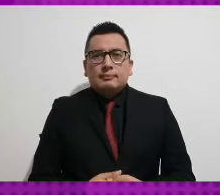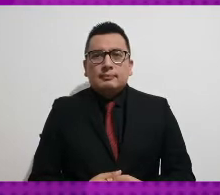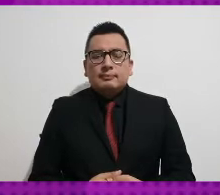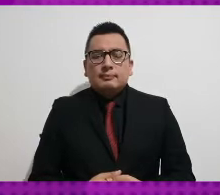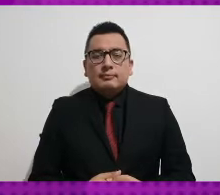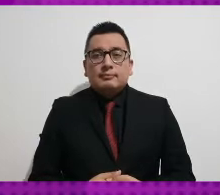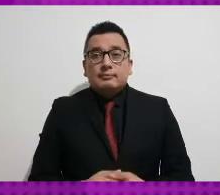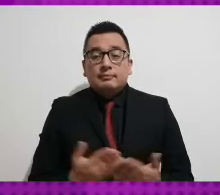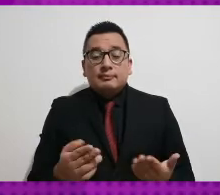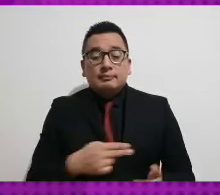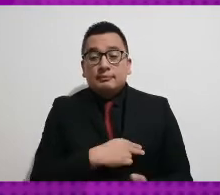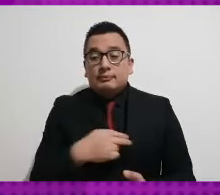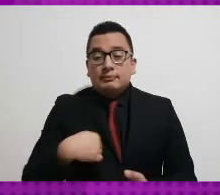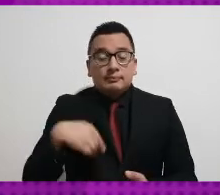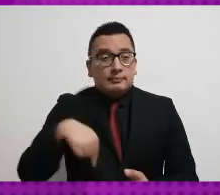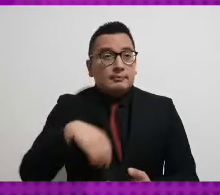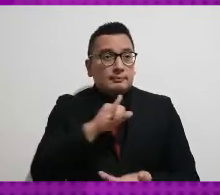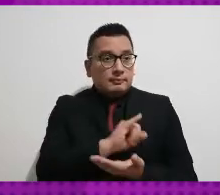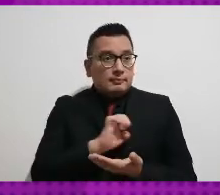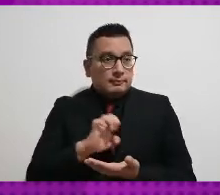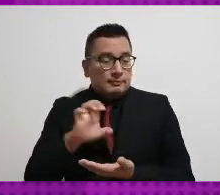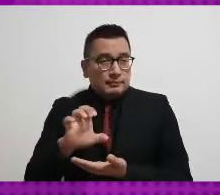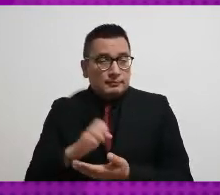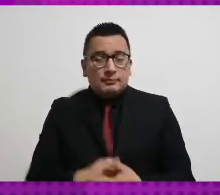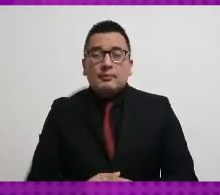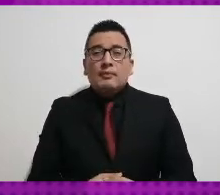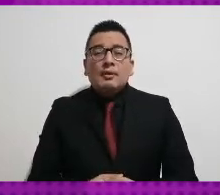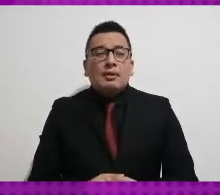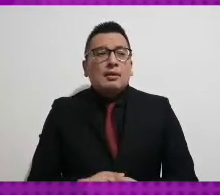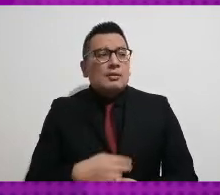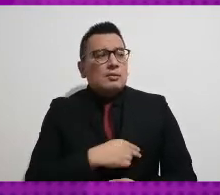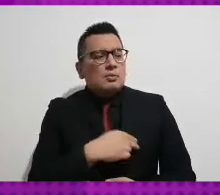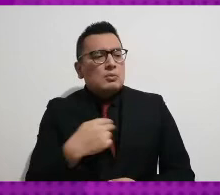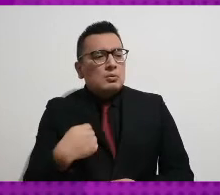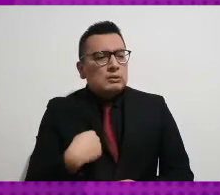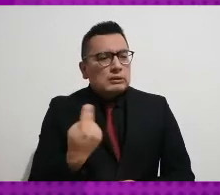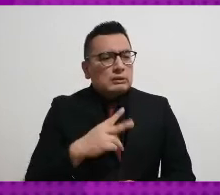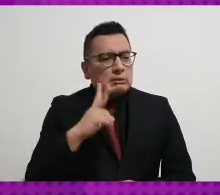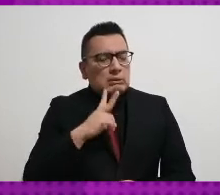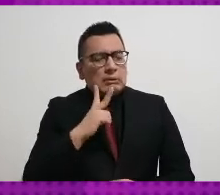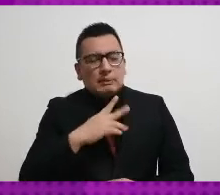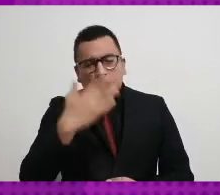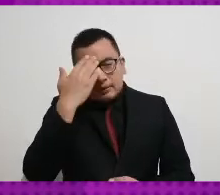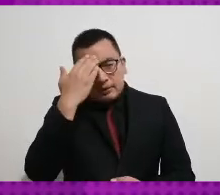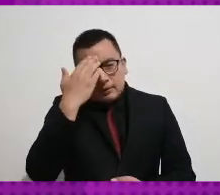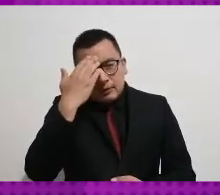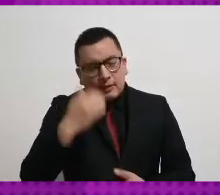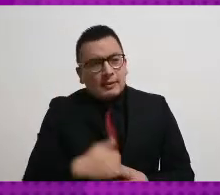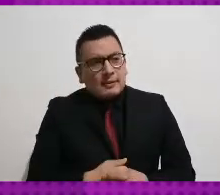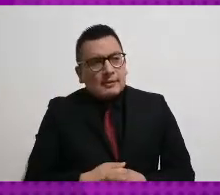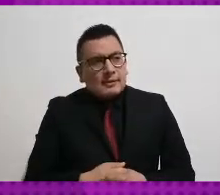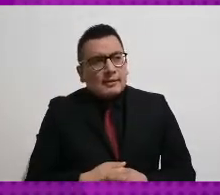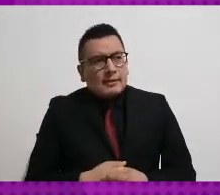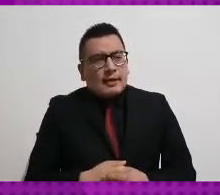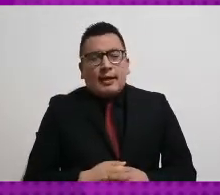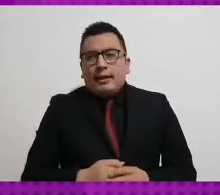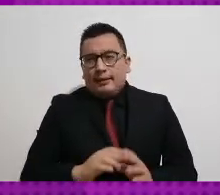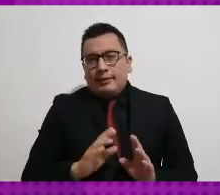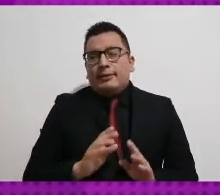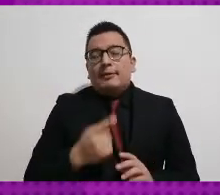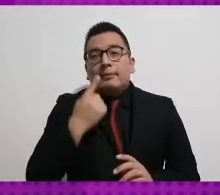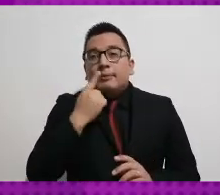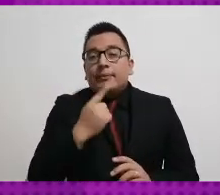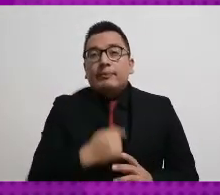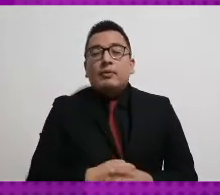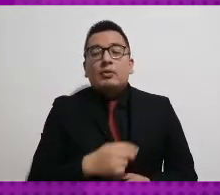caso, el Instituto Electoral de Coahuila, tomamos en cuenta algunas disposiciones que mencionaré de